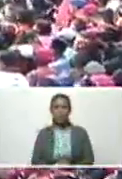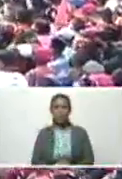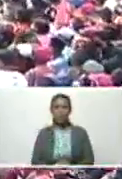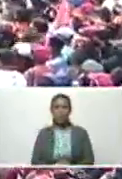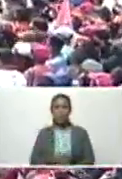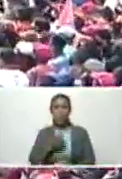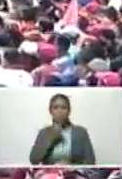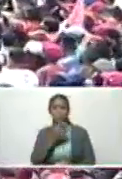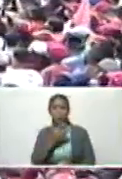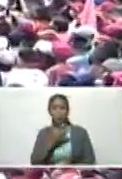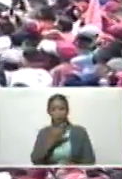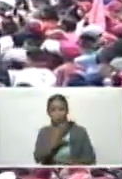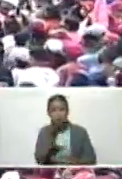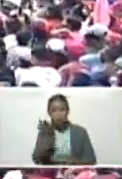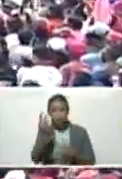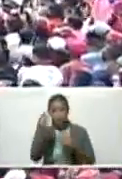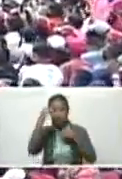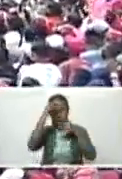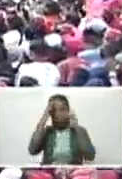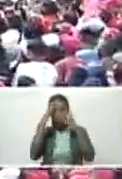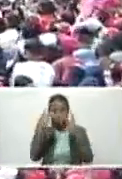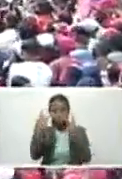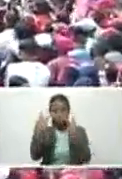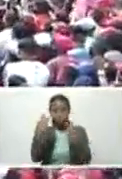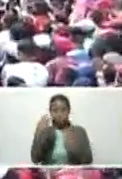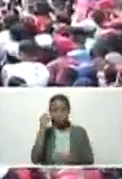Bueno, muchachos, fíjense ustedes.